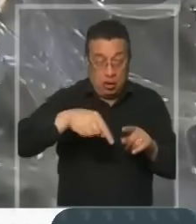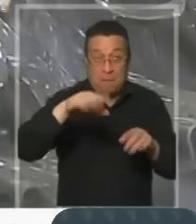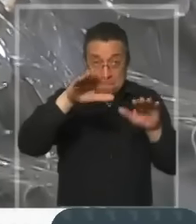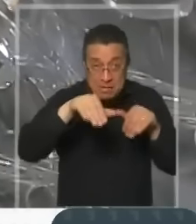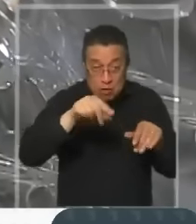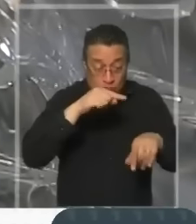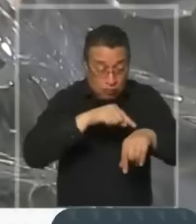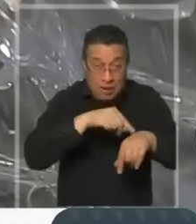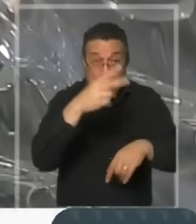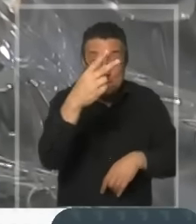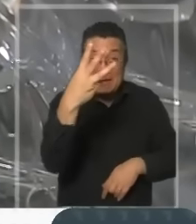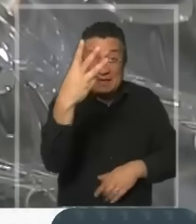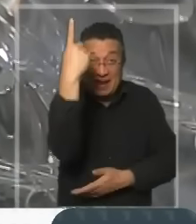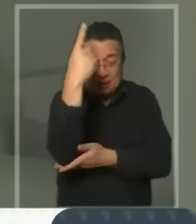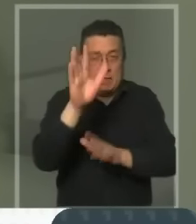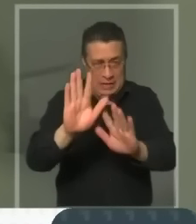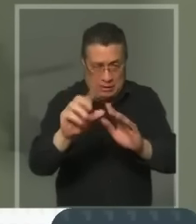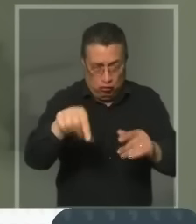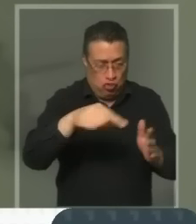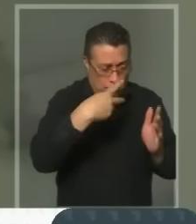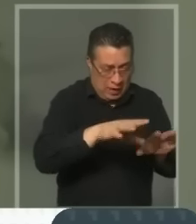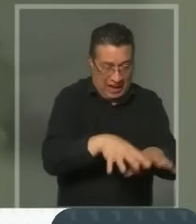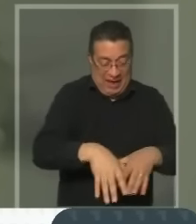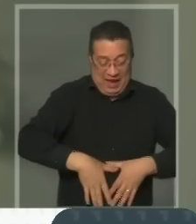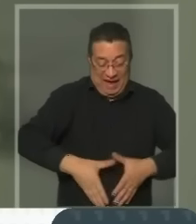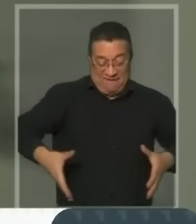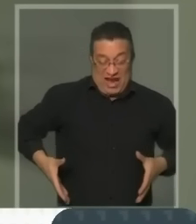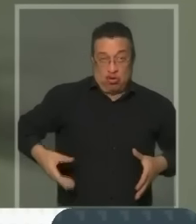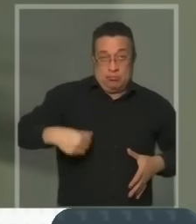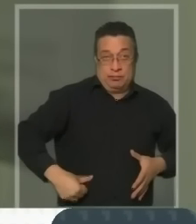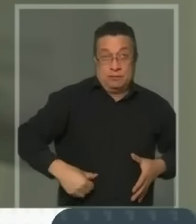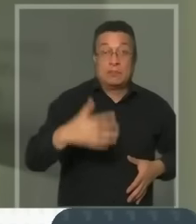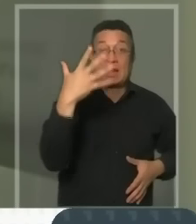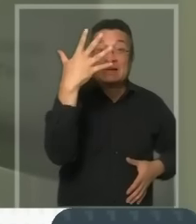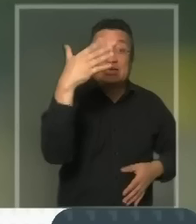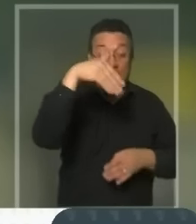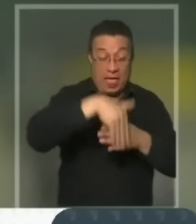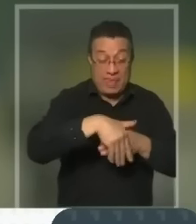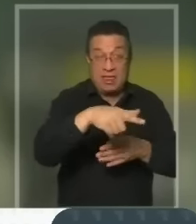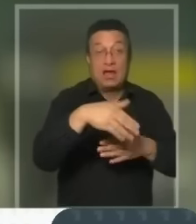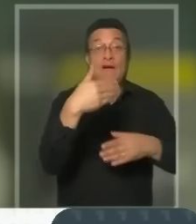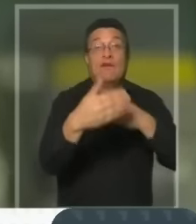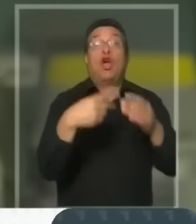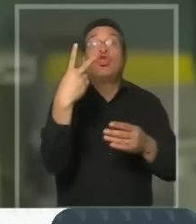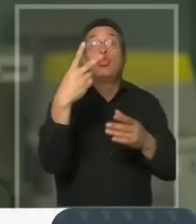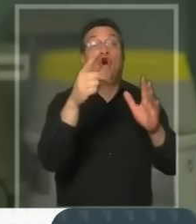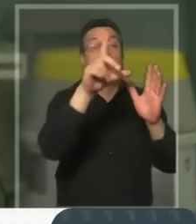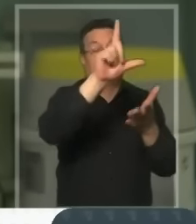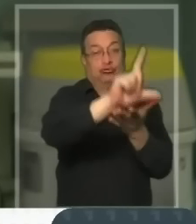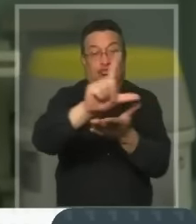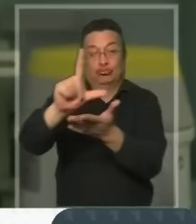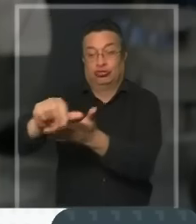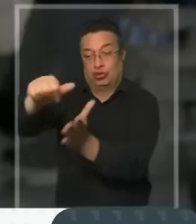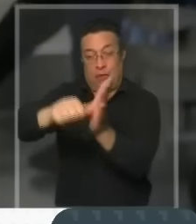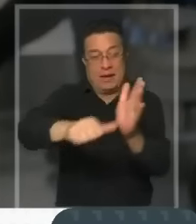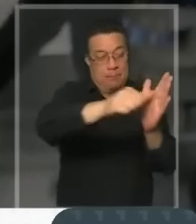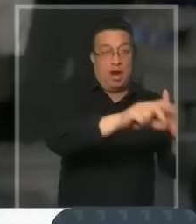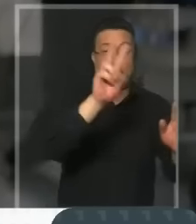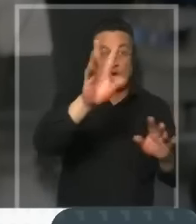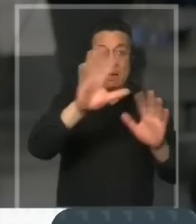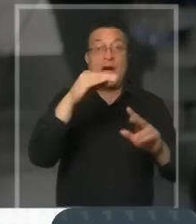mismo 23 de diciembre. Desde las 5 de la tarde en adelante, solo funcionan 2 pabellones en el Hospital del Salvador. El